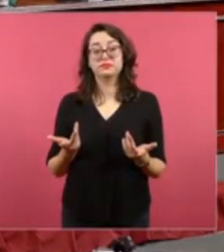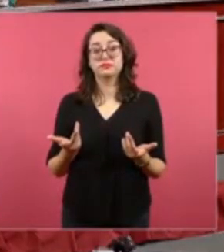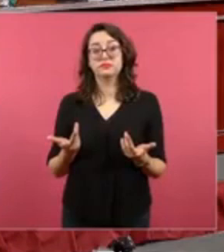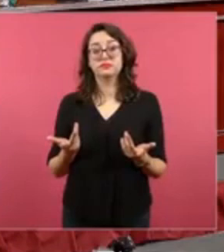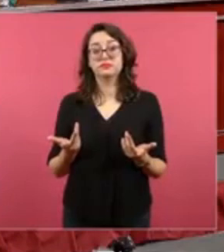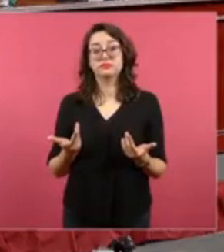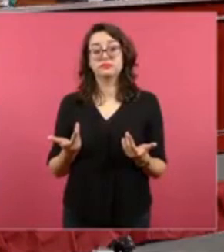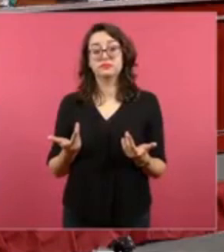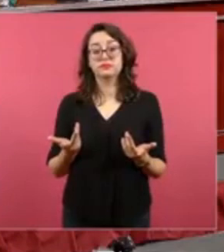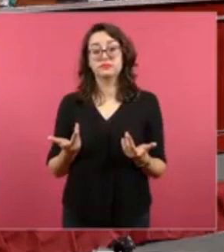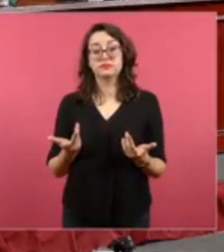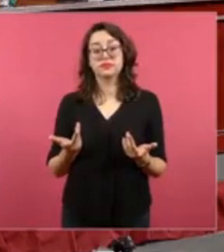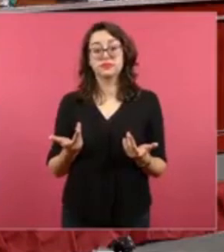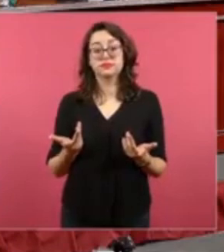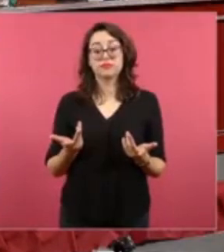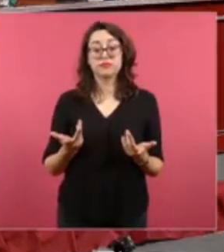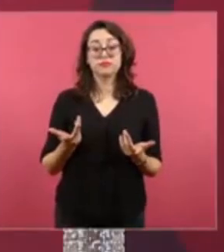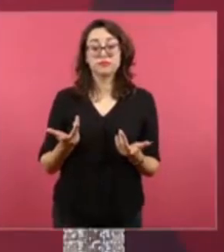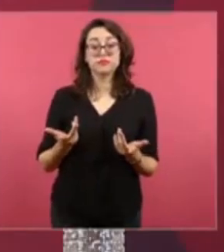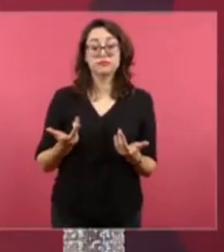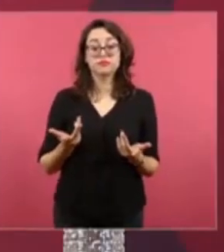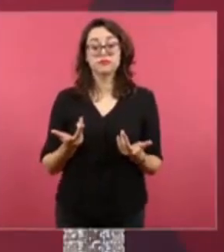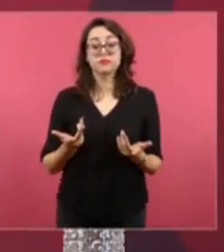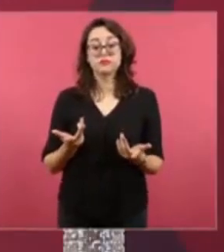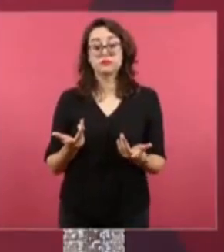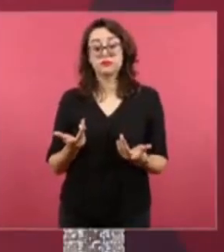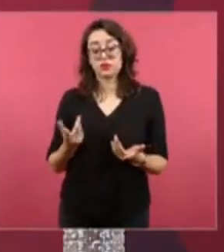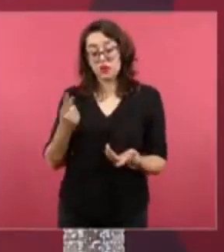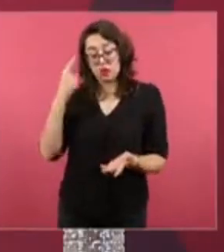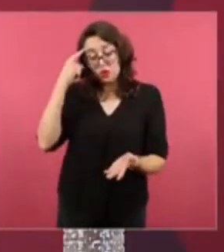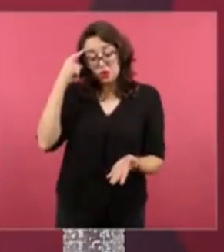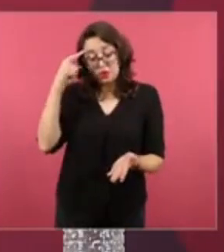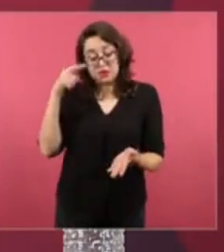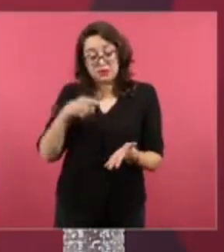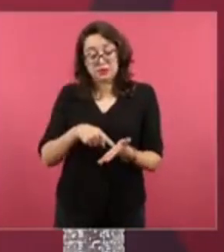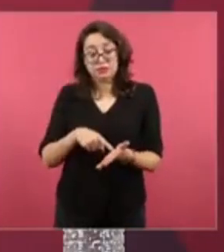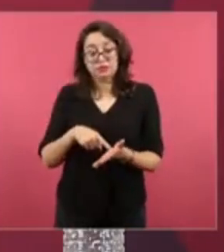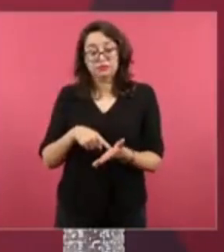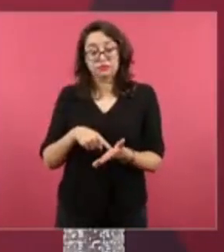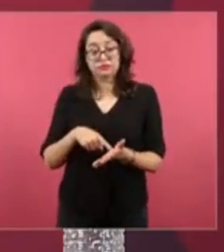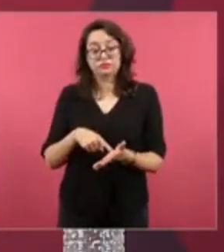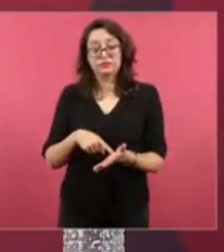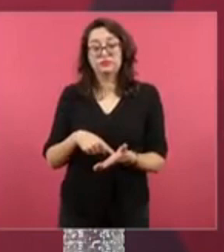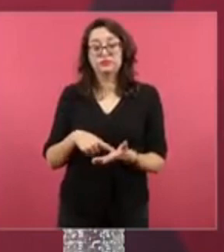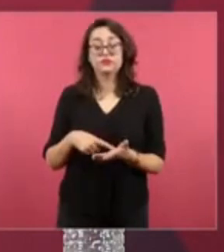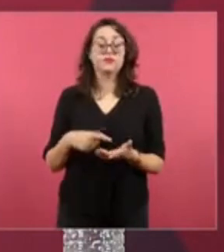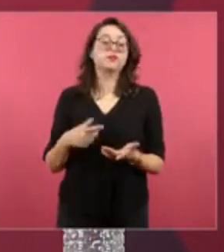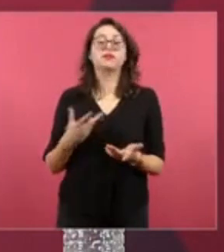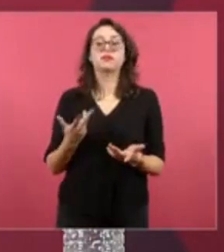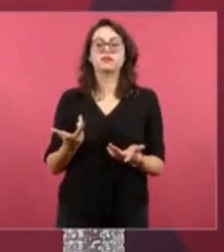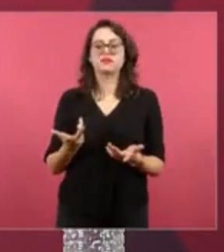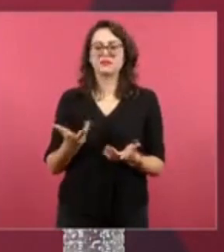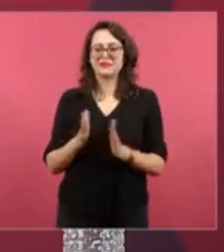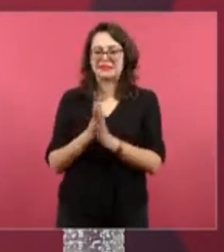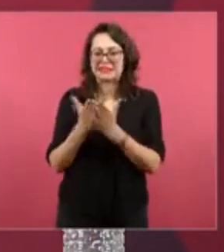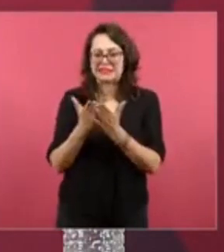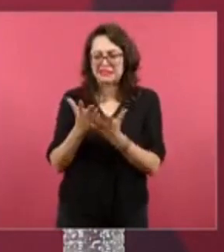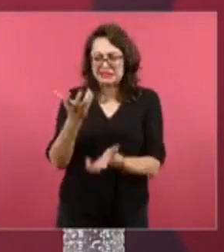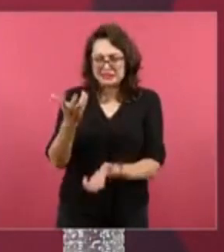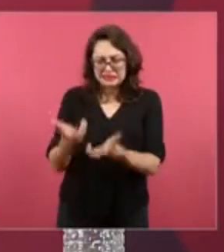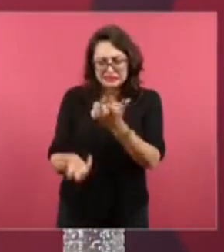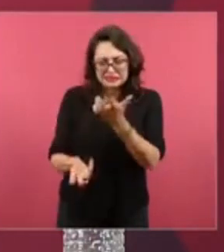muy, muy lamentable que haya alguien que secunde alguna idea de quemar